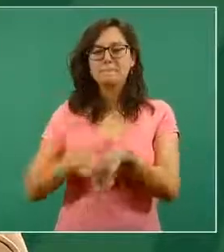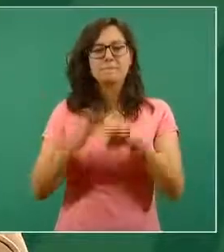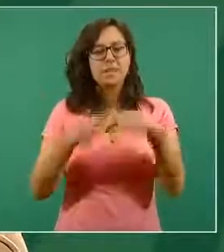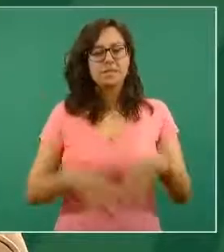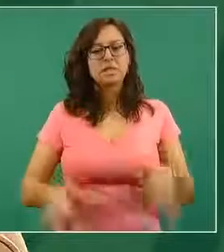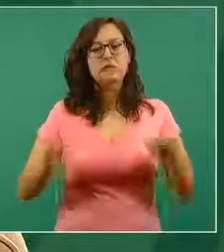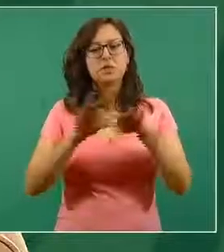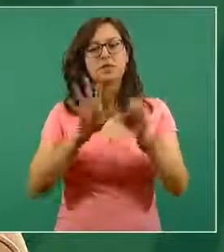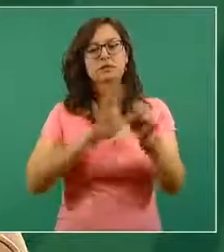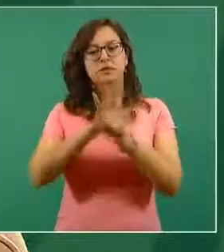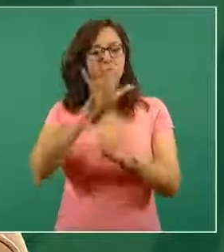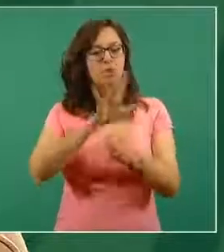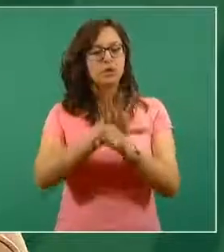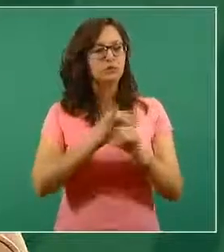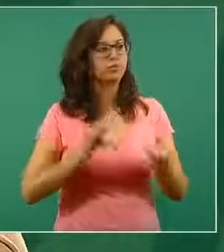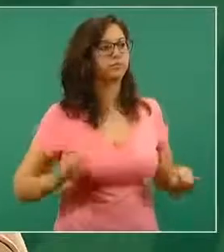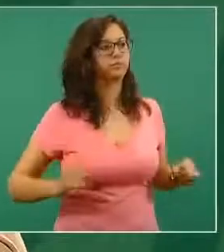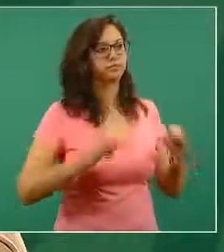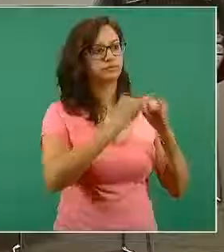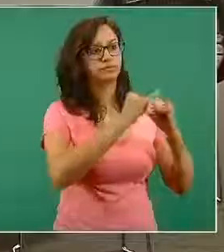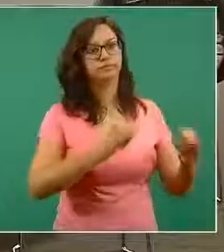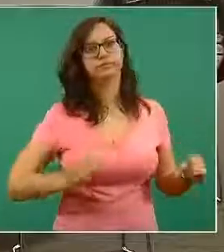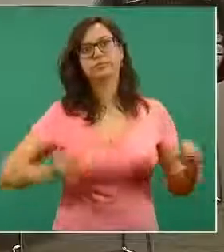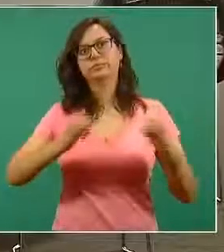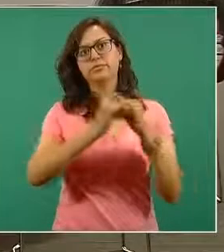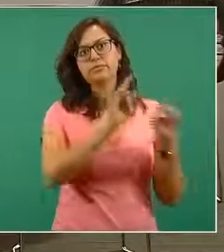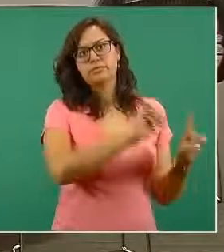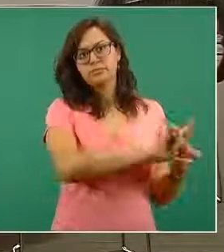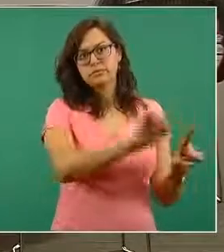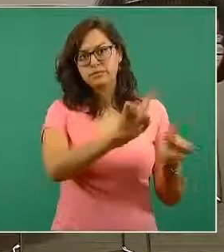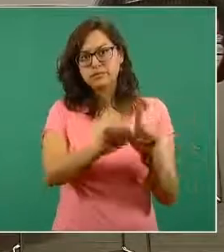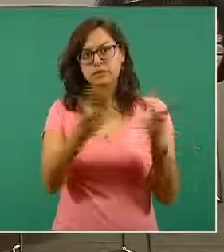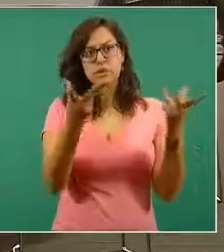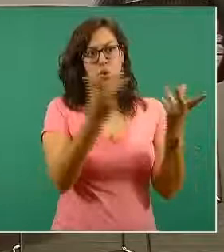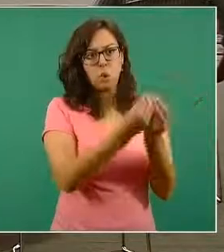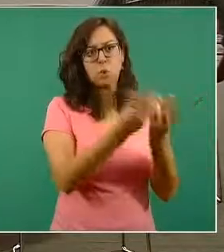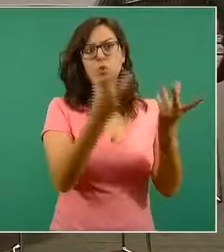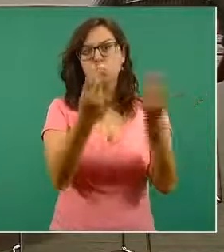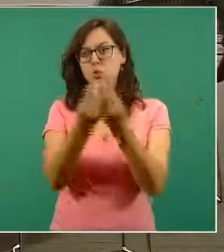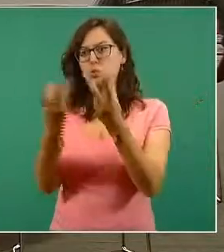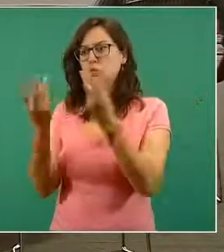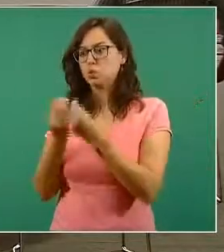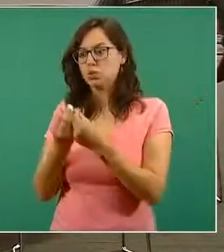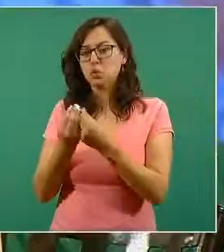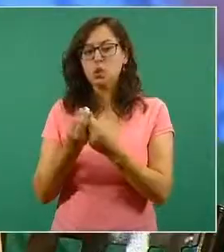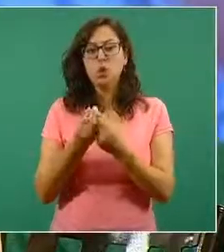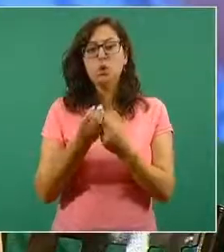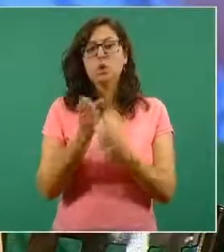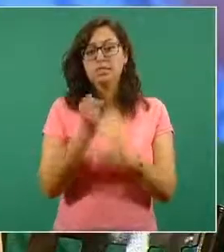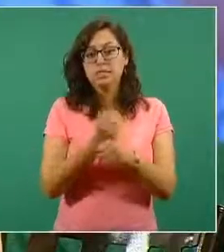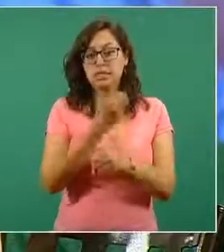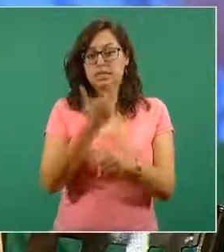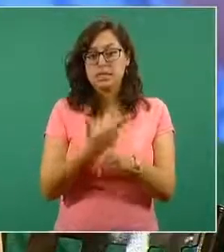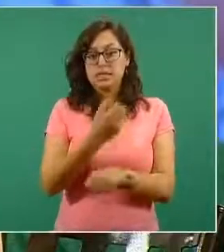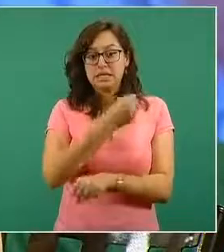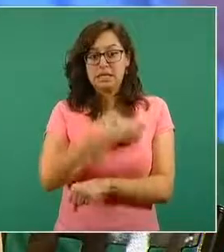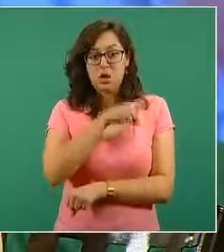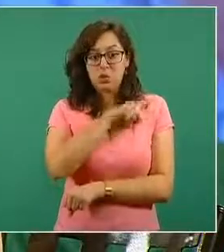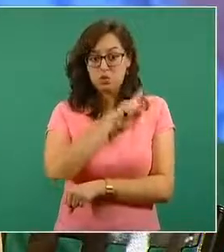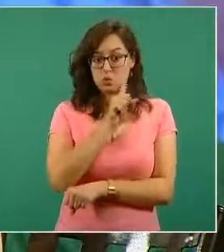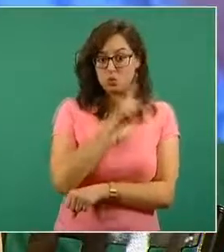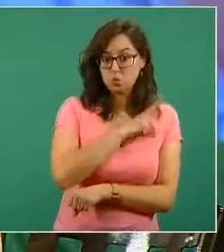trabajo intersectorial. Es decir, no solo trabajó ni ha trabajado solo la Secretaría de Salud, ha